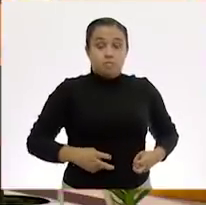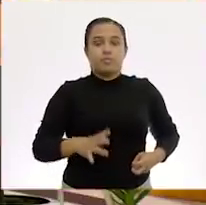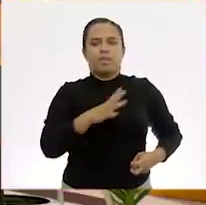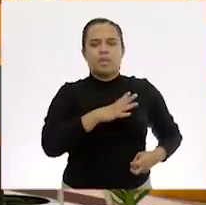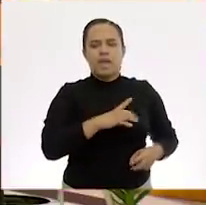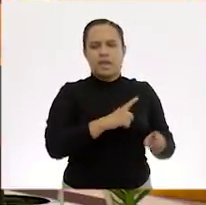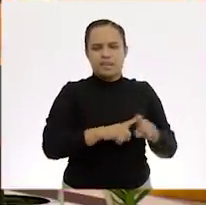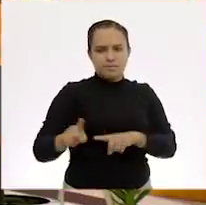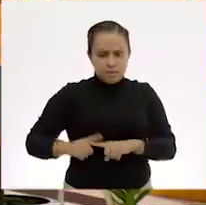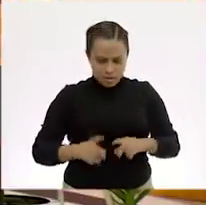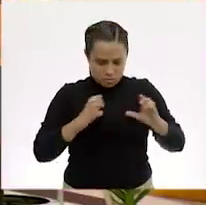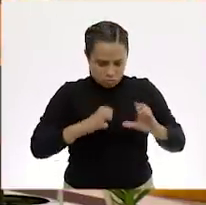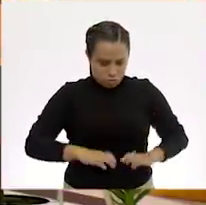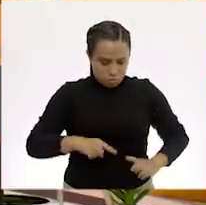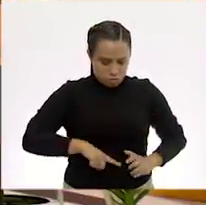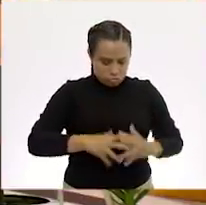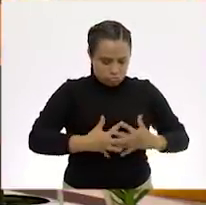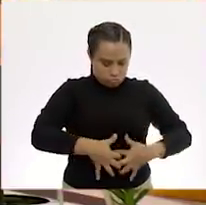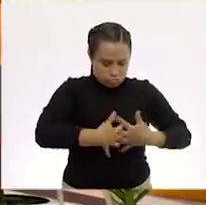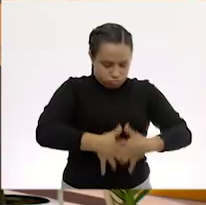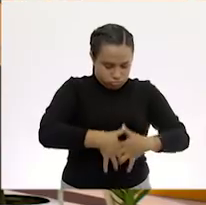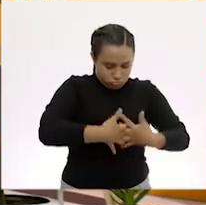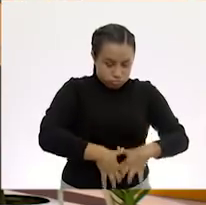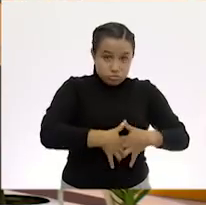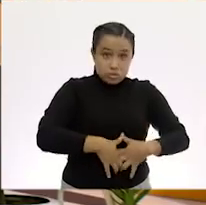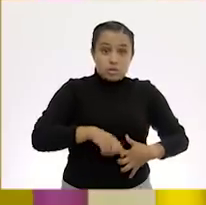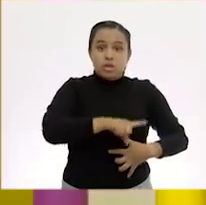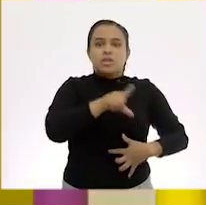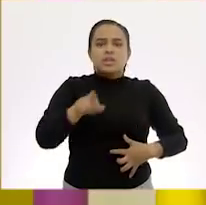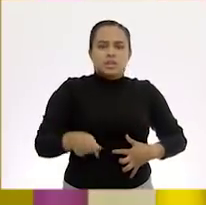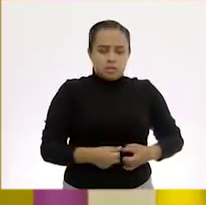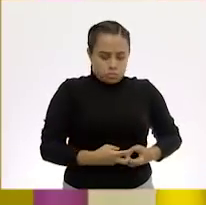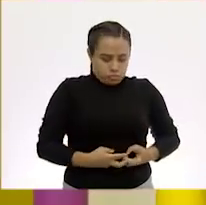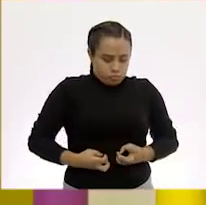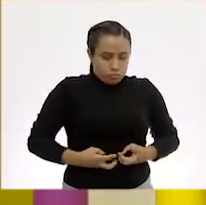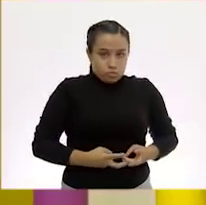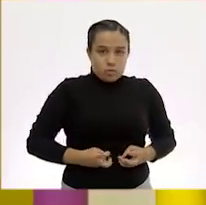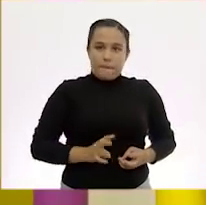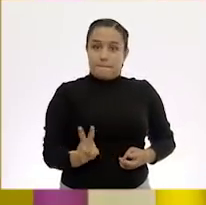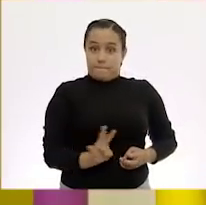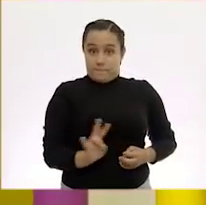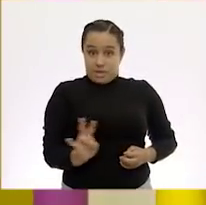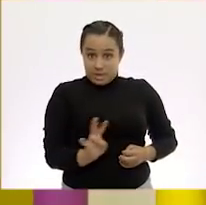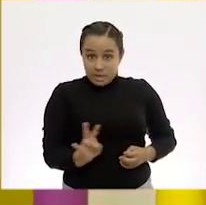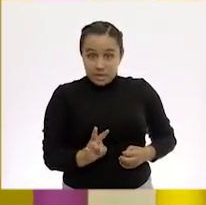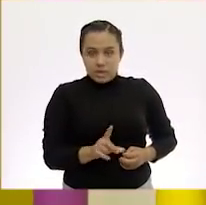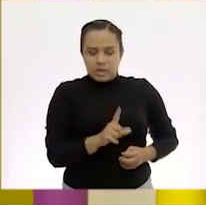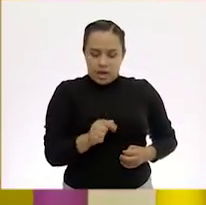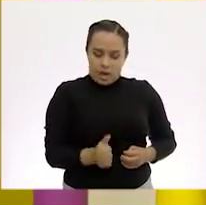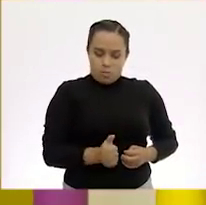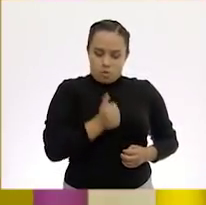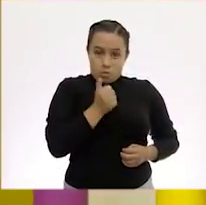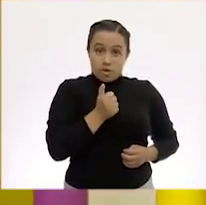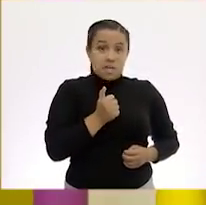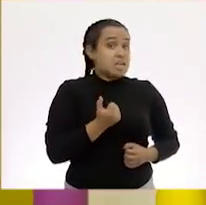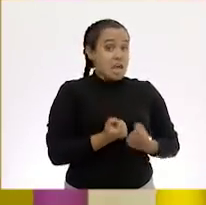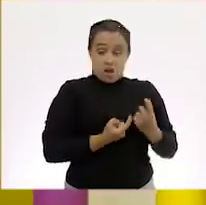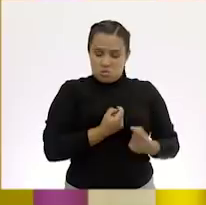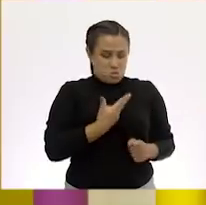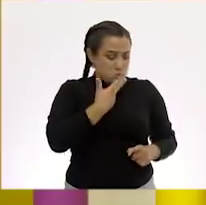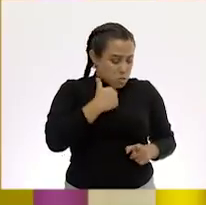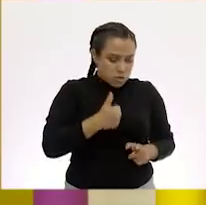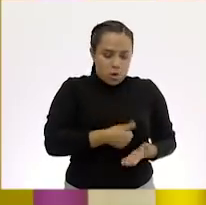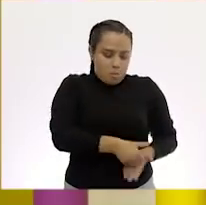organismos u órganos que van trabajando y entonces recuperan todos los nutrimentos, los aprovechan y los que no los